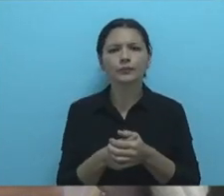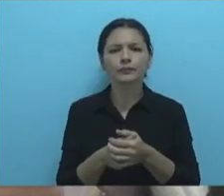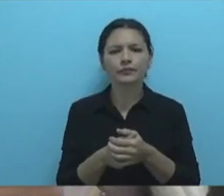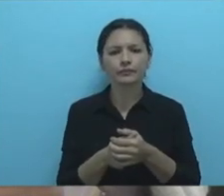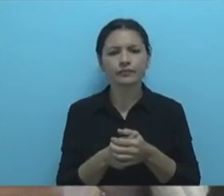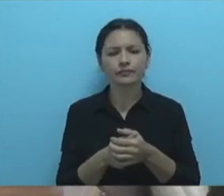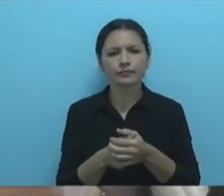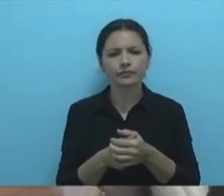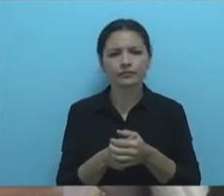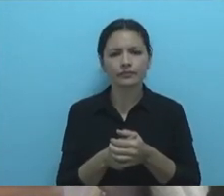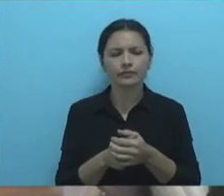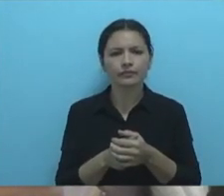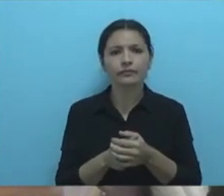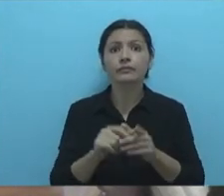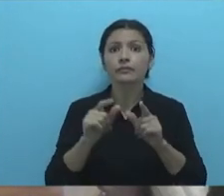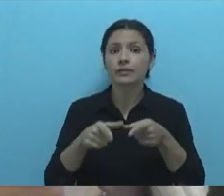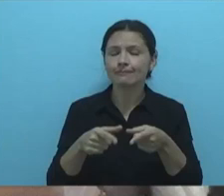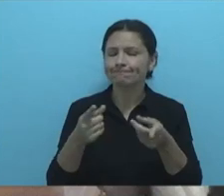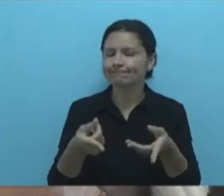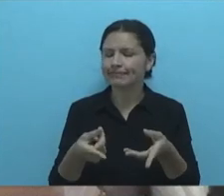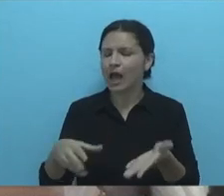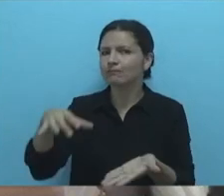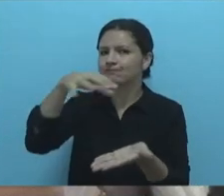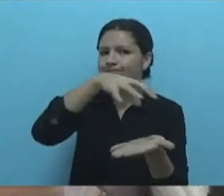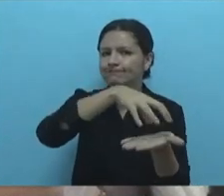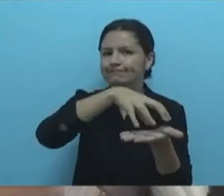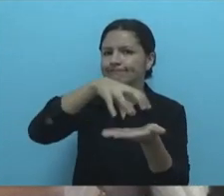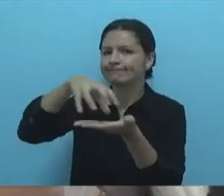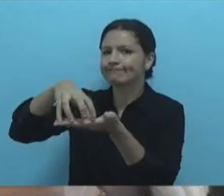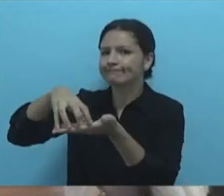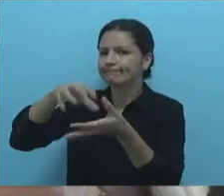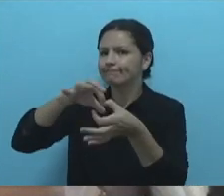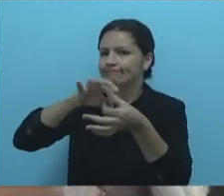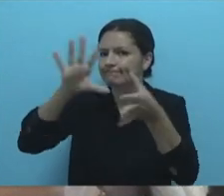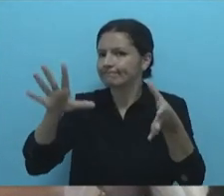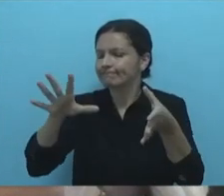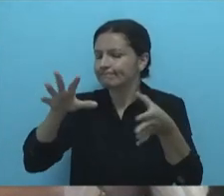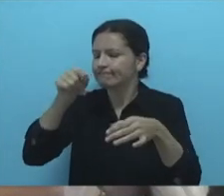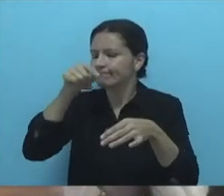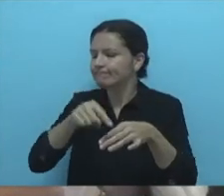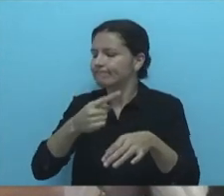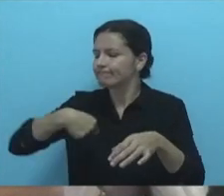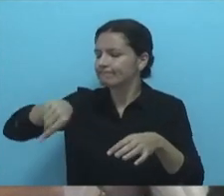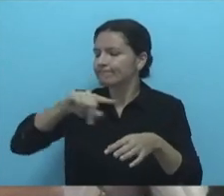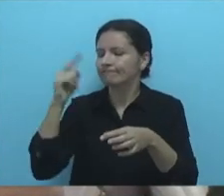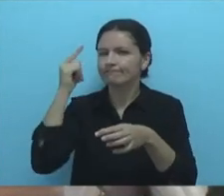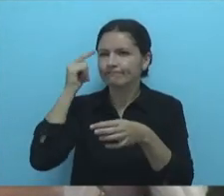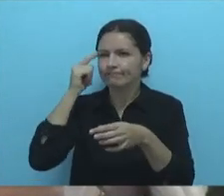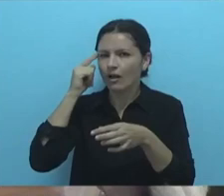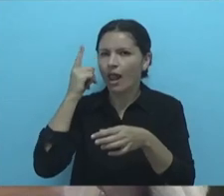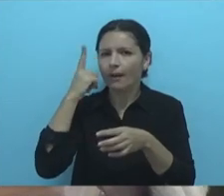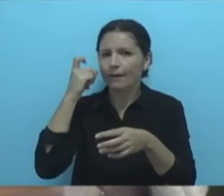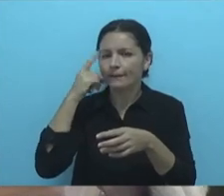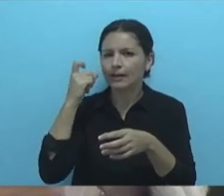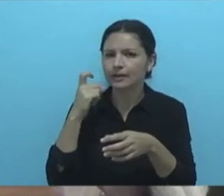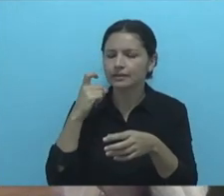reparación Para las instituciones democráticas tiene valor para todos nosotros que esto que el estado de Santa